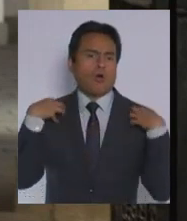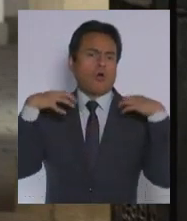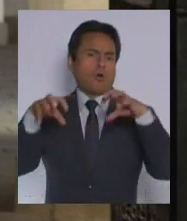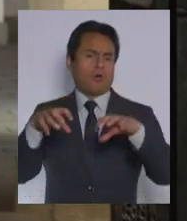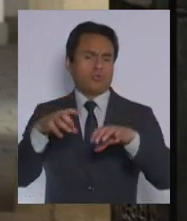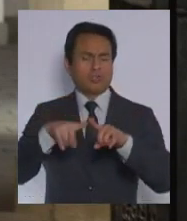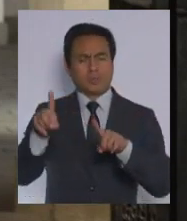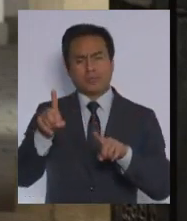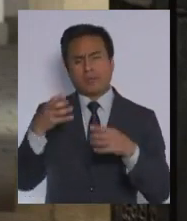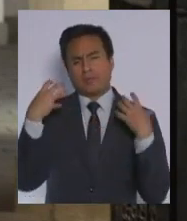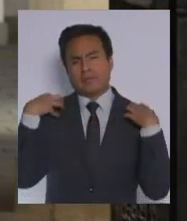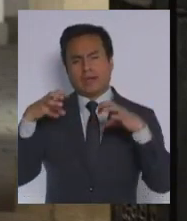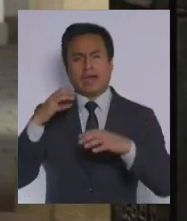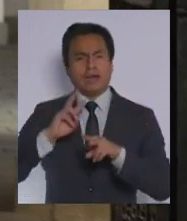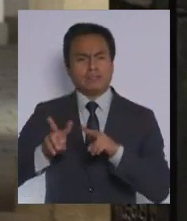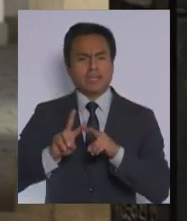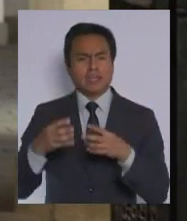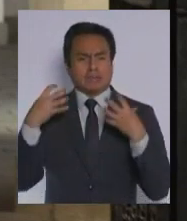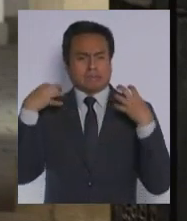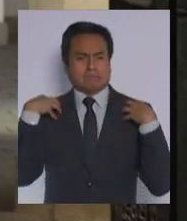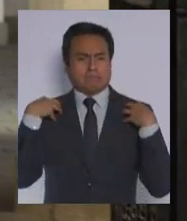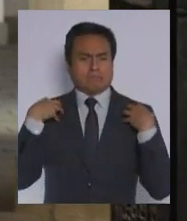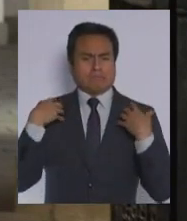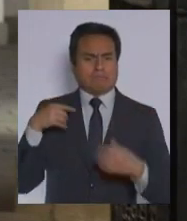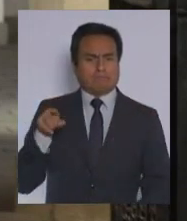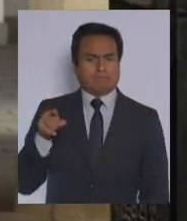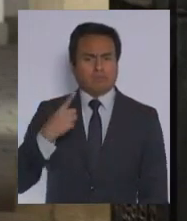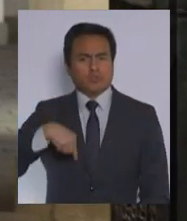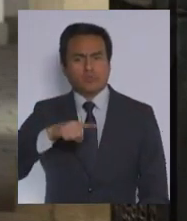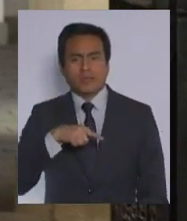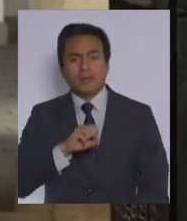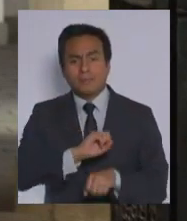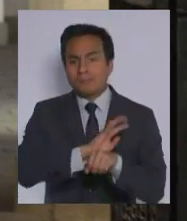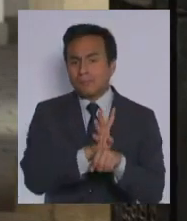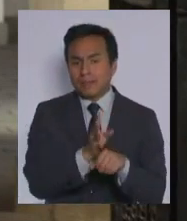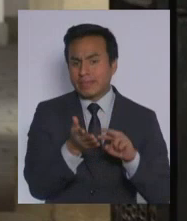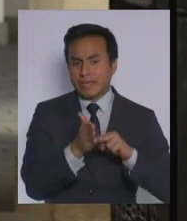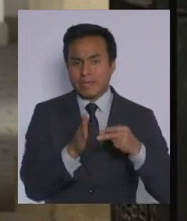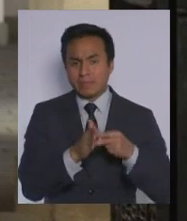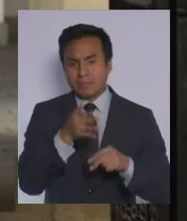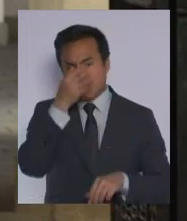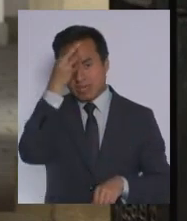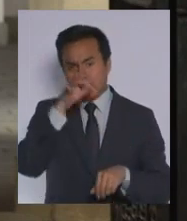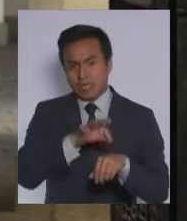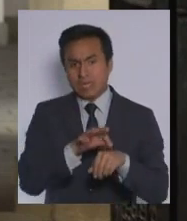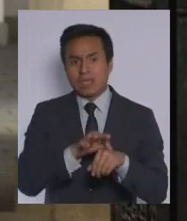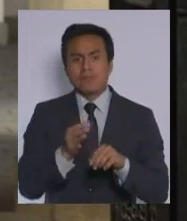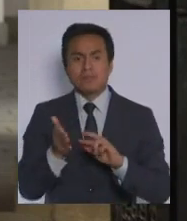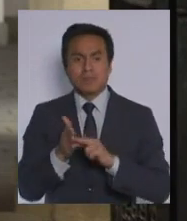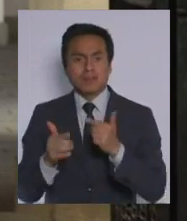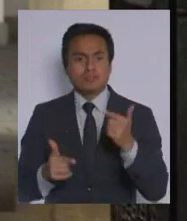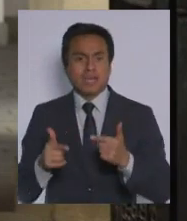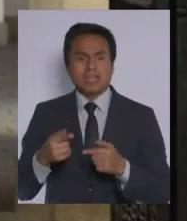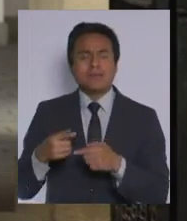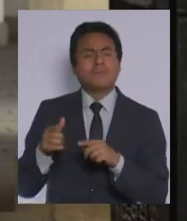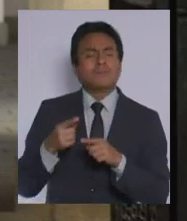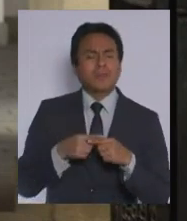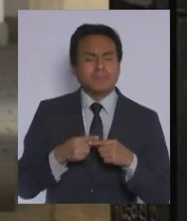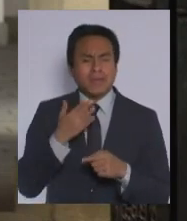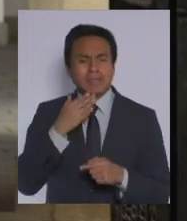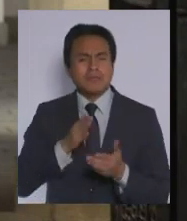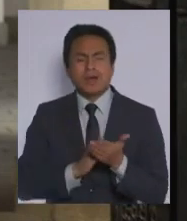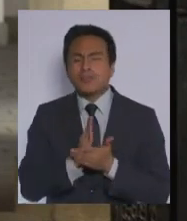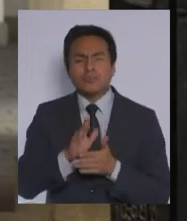la responsabilidad de seguir comandando estamos en una pandemia estamos en una crisis política y social desde el